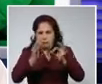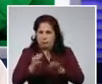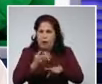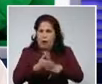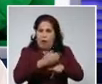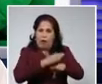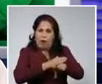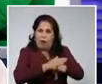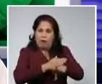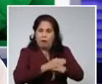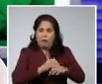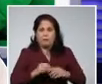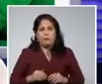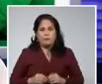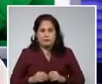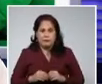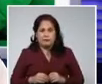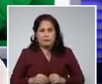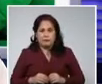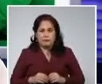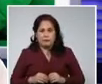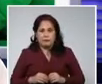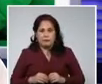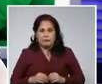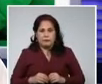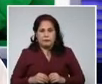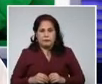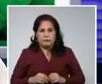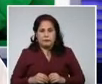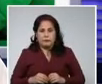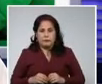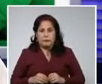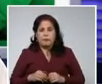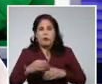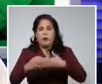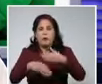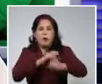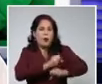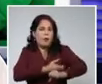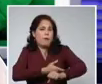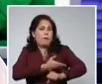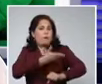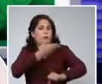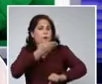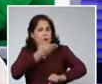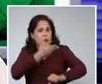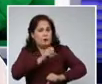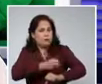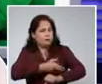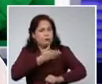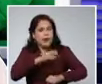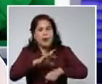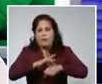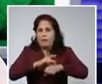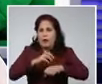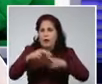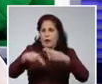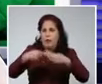previamente, con antecedentes de hipertensión arterial, enfermedad renal